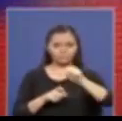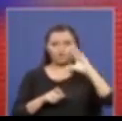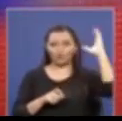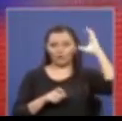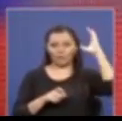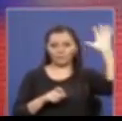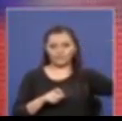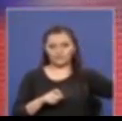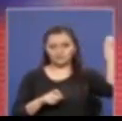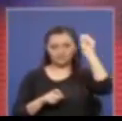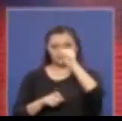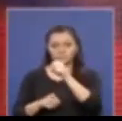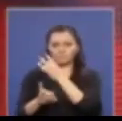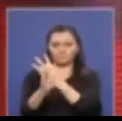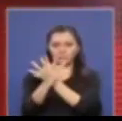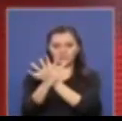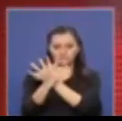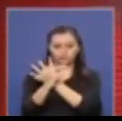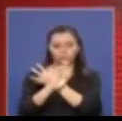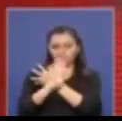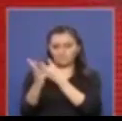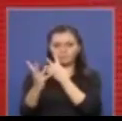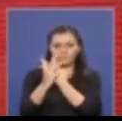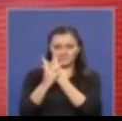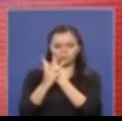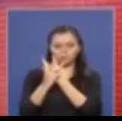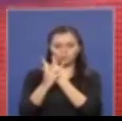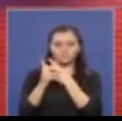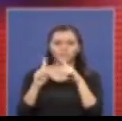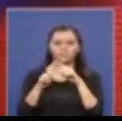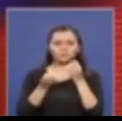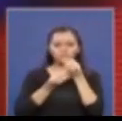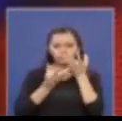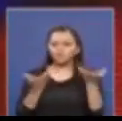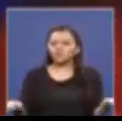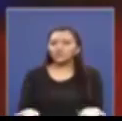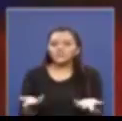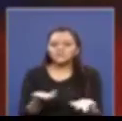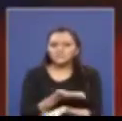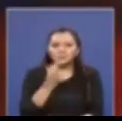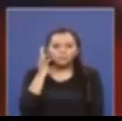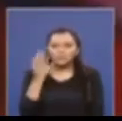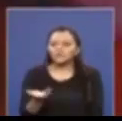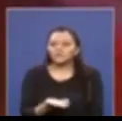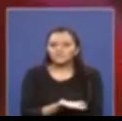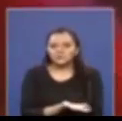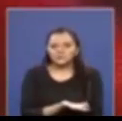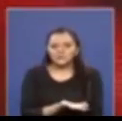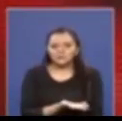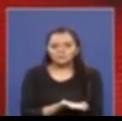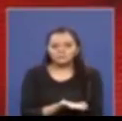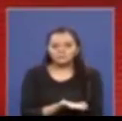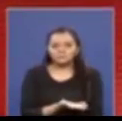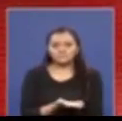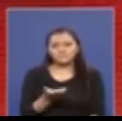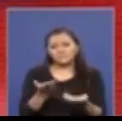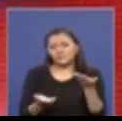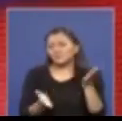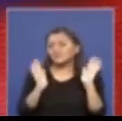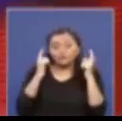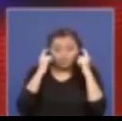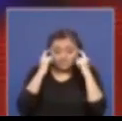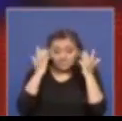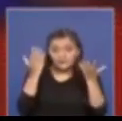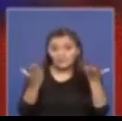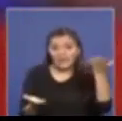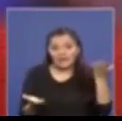Colombia, ya está preso, este criminal, pero no quieren decir dónde se encuentra Anabel, pues